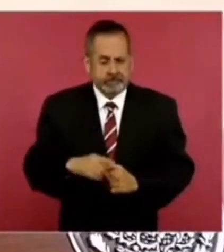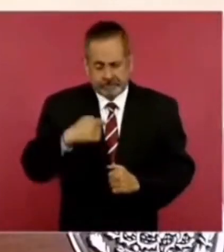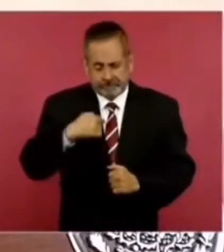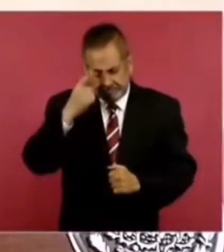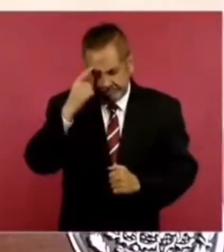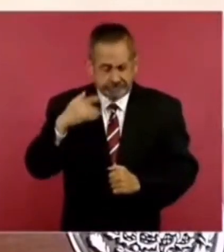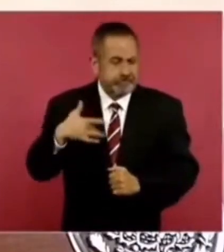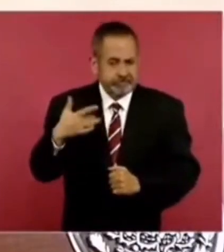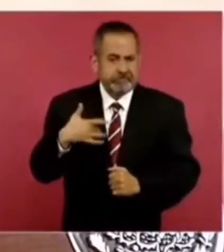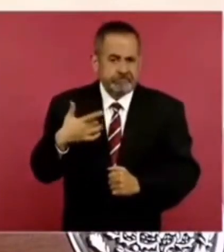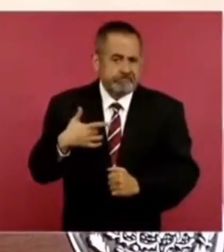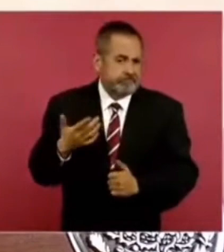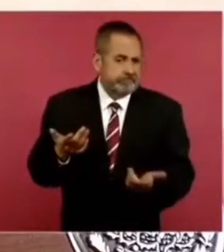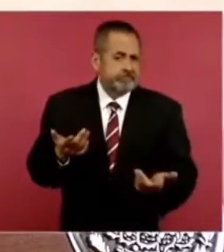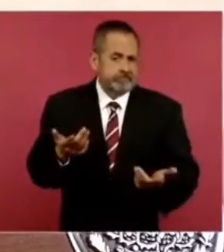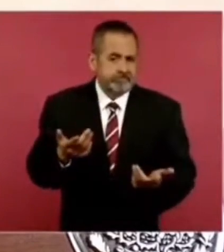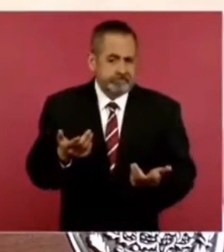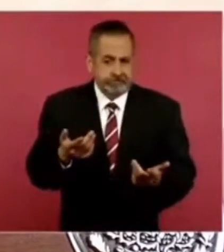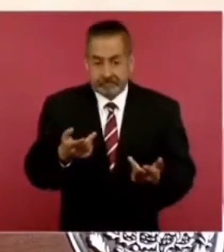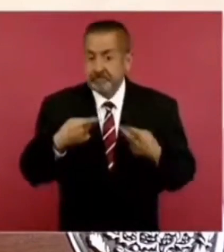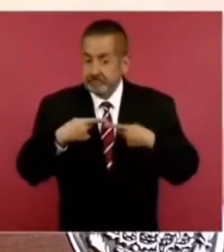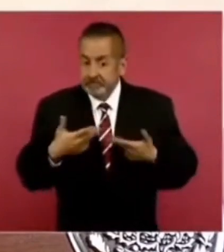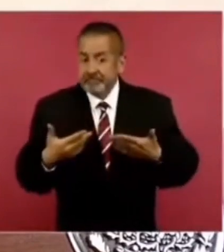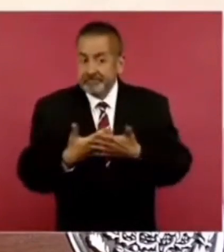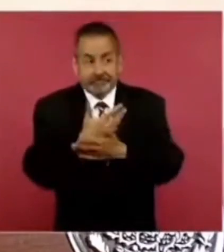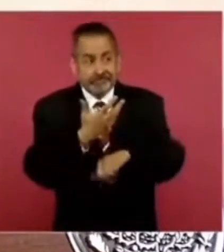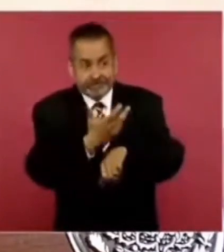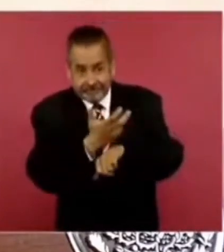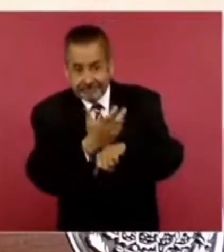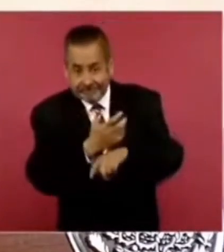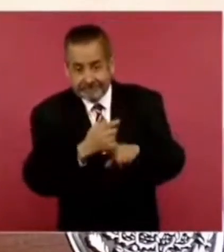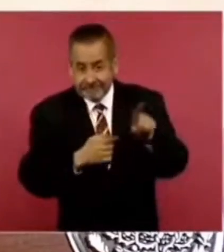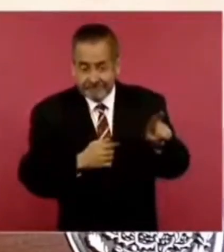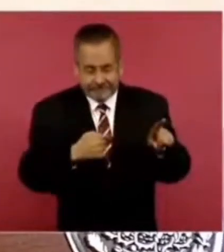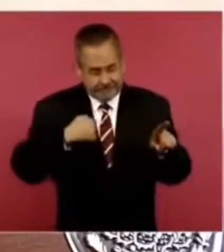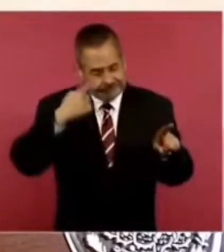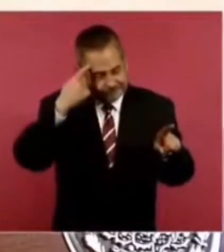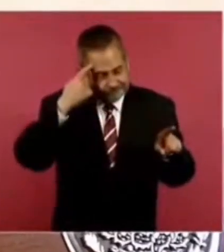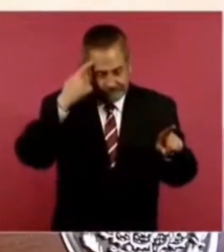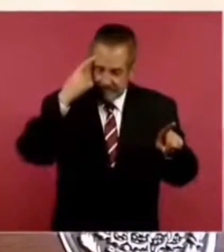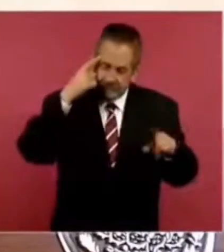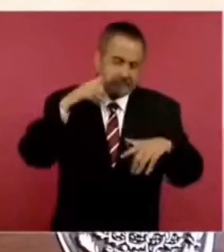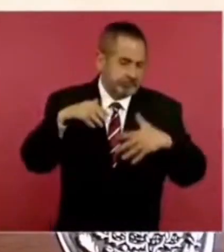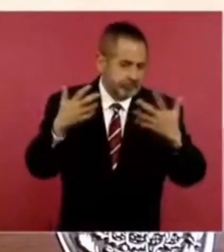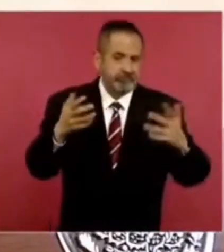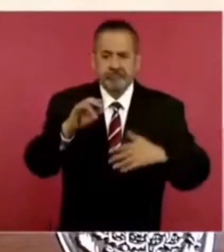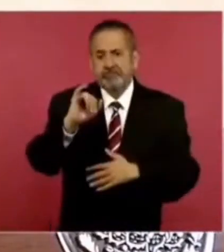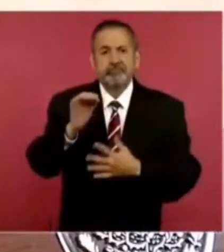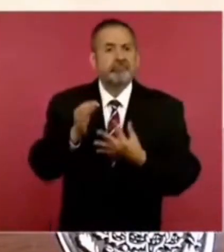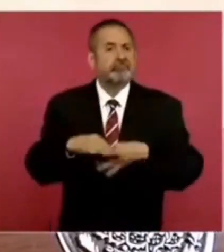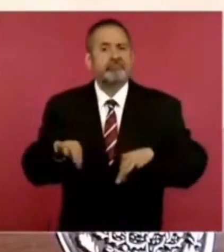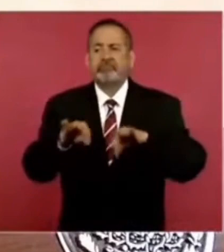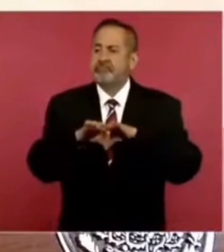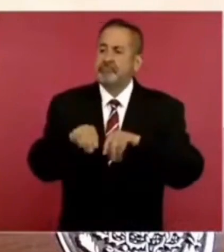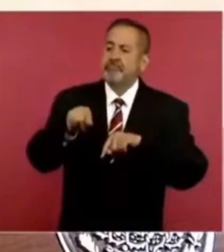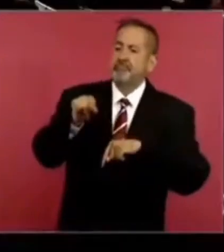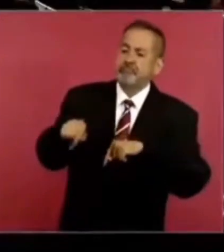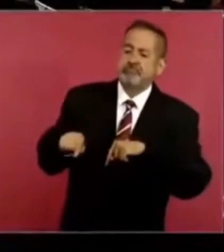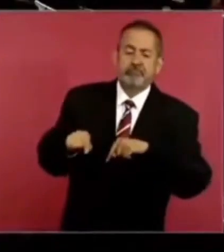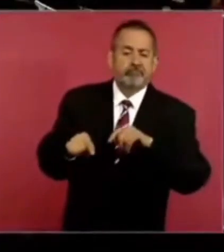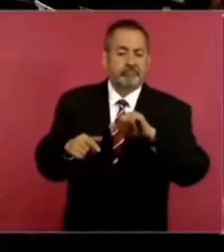reconociendo, ciudadanos estadounidenses, que es muy importante mantener la